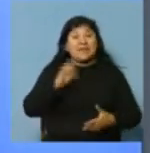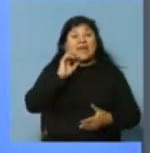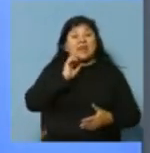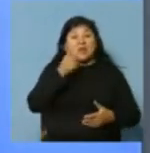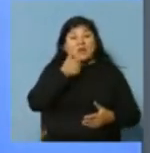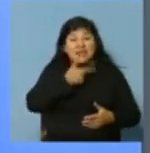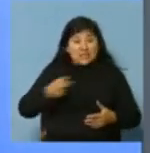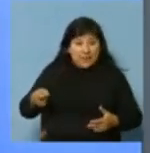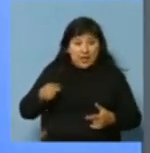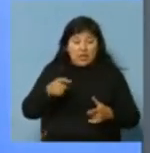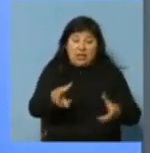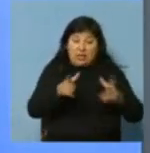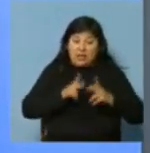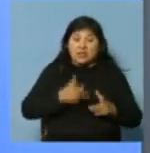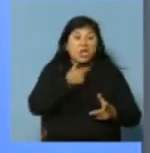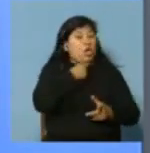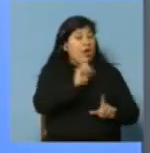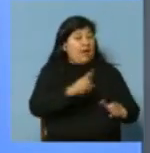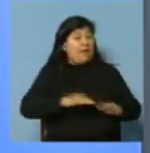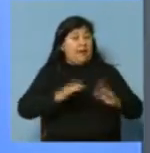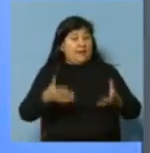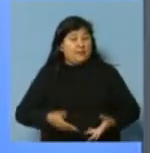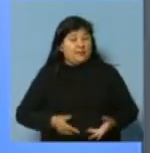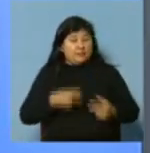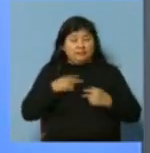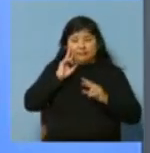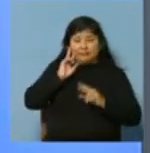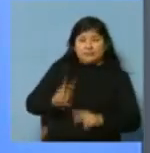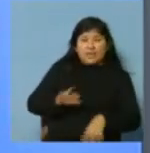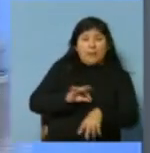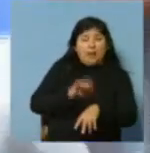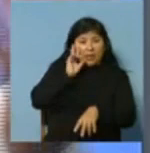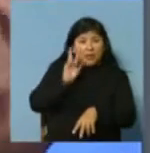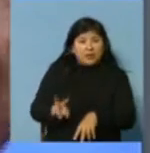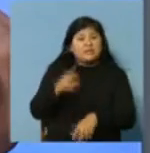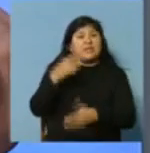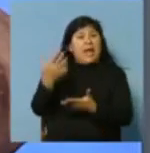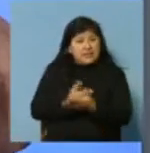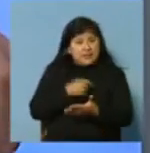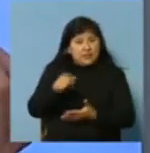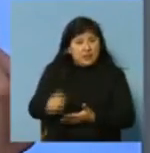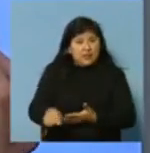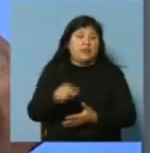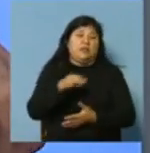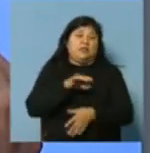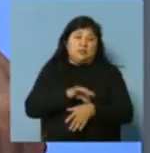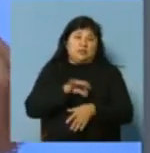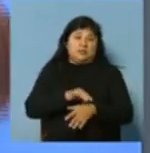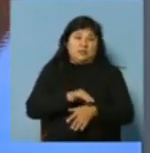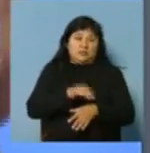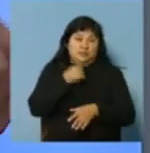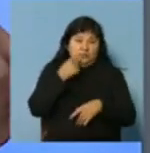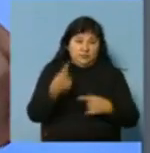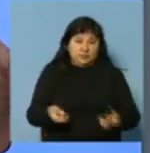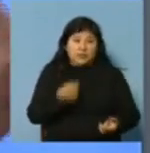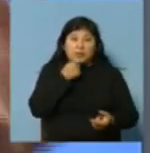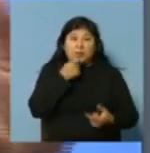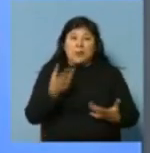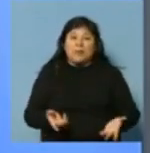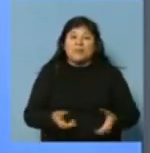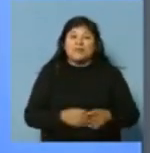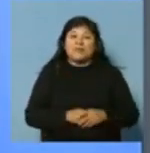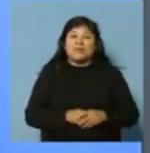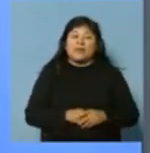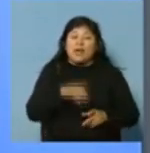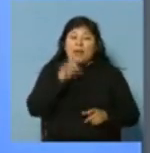cual consentir la voluntad de la paciente pone en peligro de vida a la paciente que hace un médico